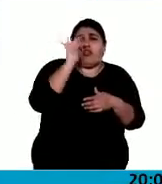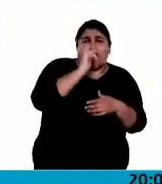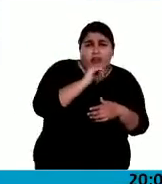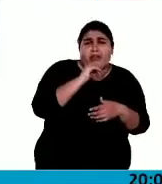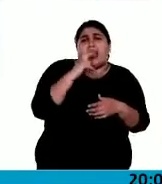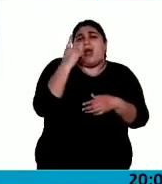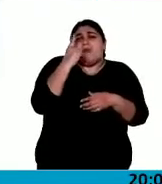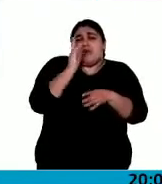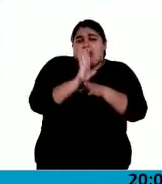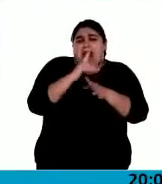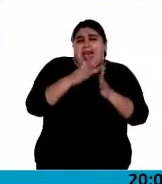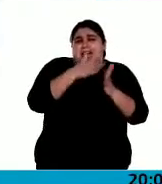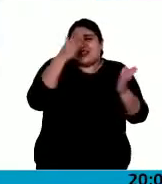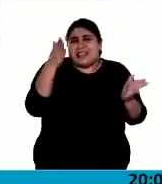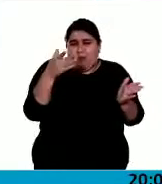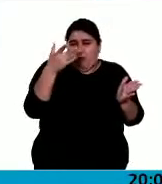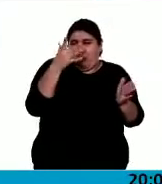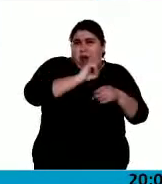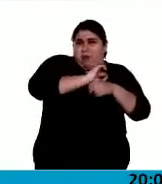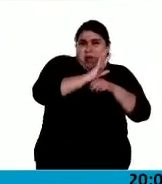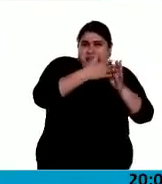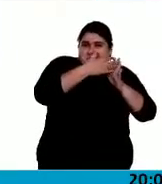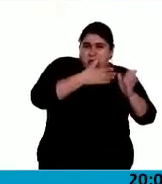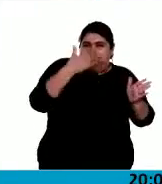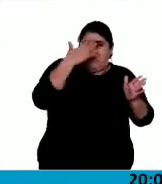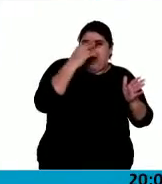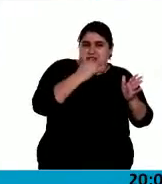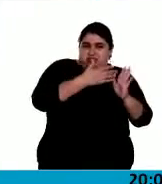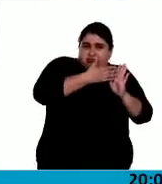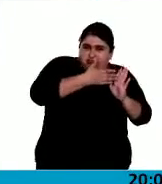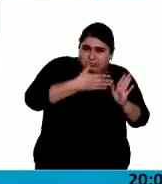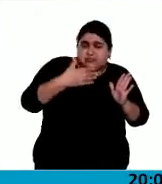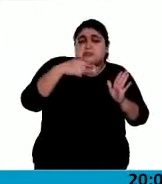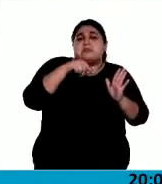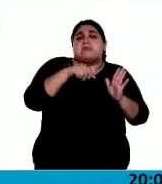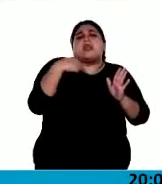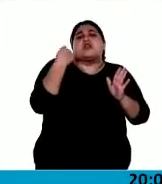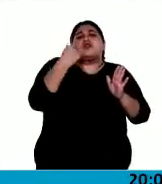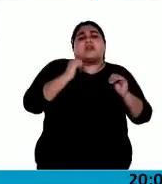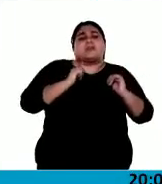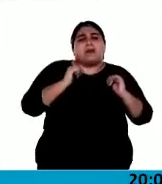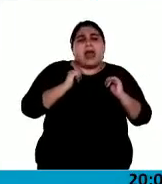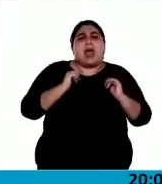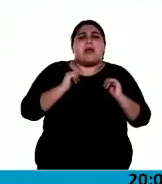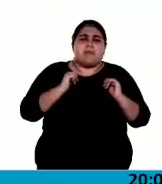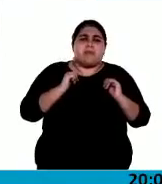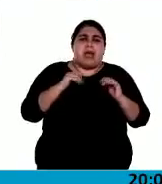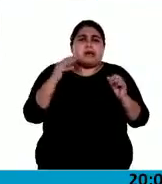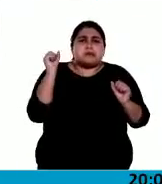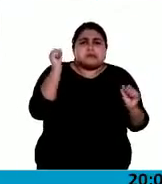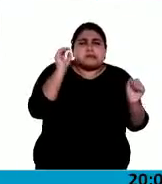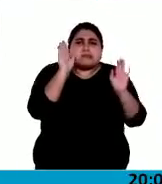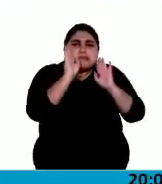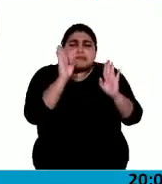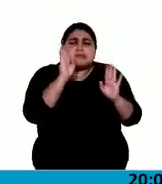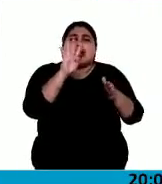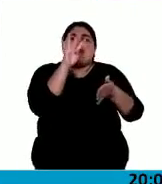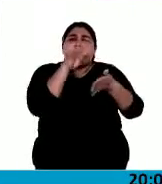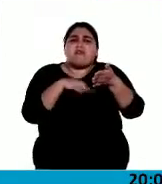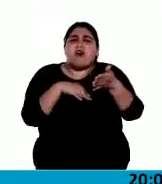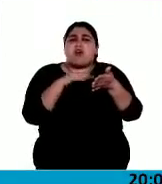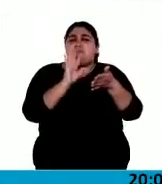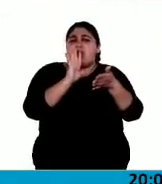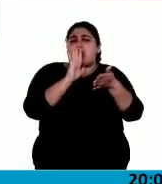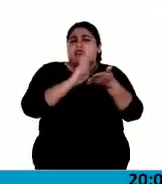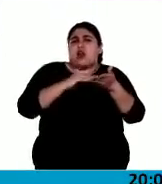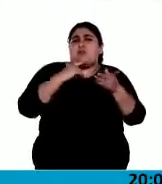primeras etapas de la pandemia, la mayoría de los ciudadanos esperaban con mucha atención el informe de las estadísticas y ahora nos